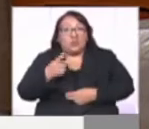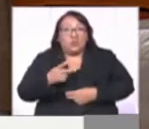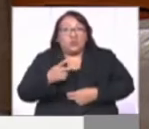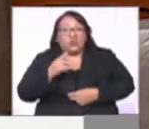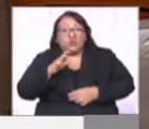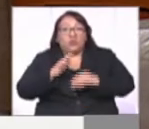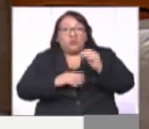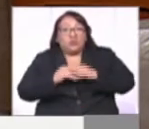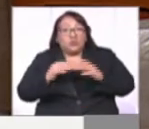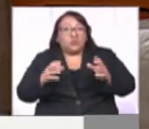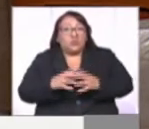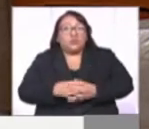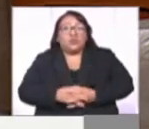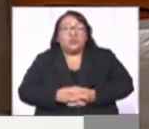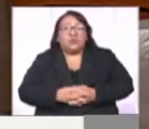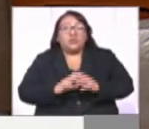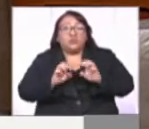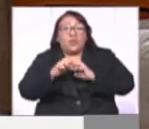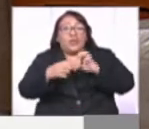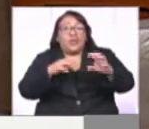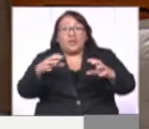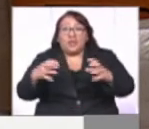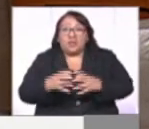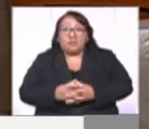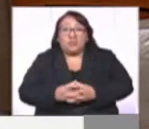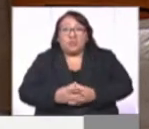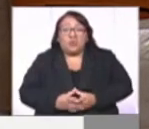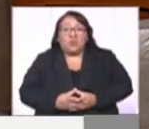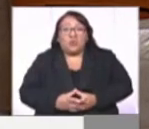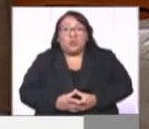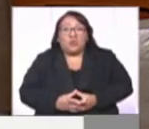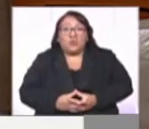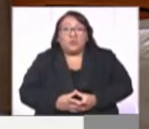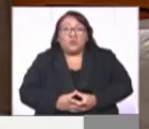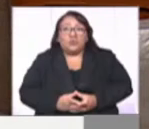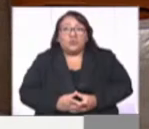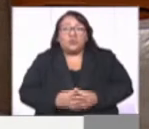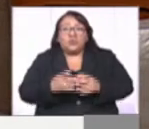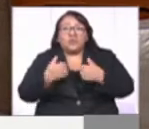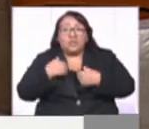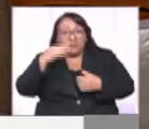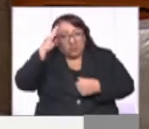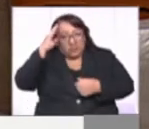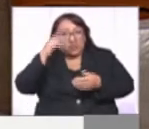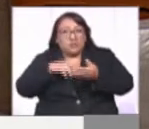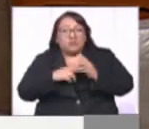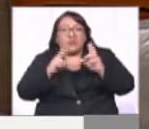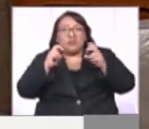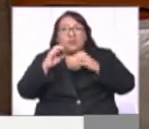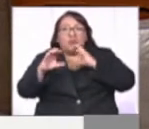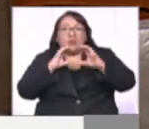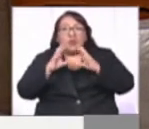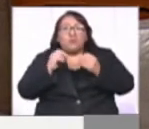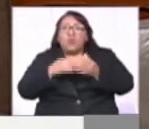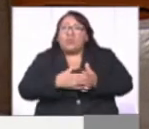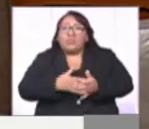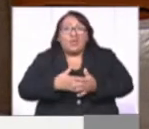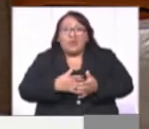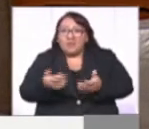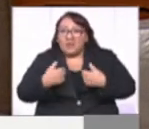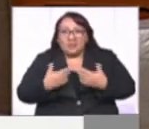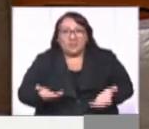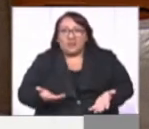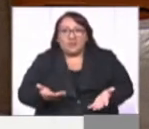su infraestructura y en su equipamiento. Una de las debilidades que tiene hoy día la policía es en el sistema de comunicación muy débil que